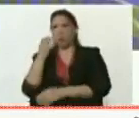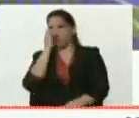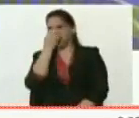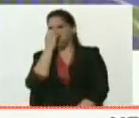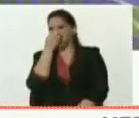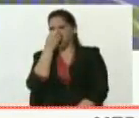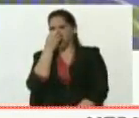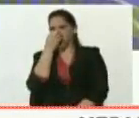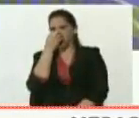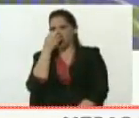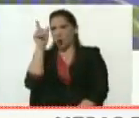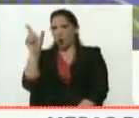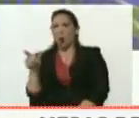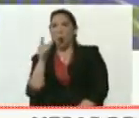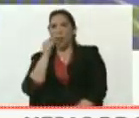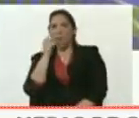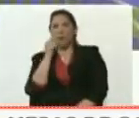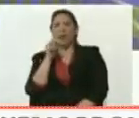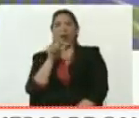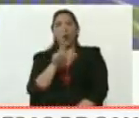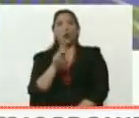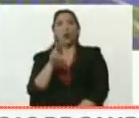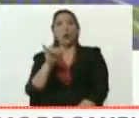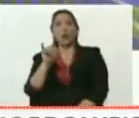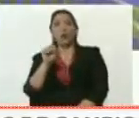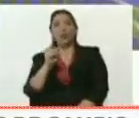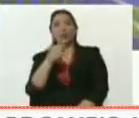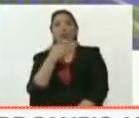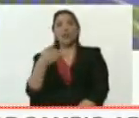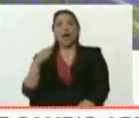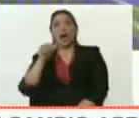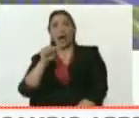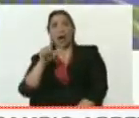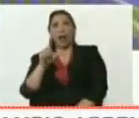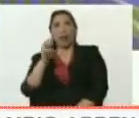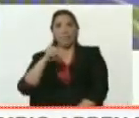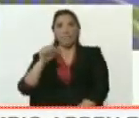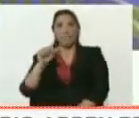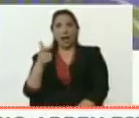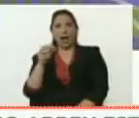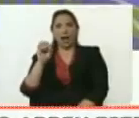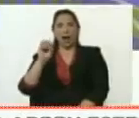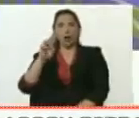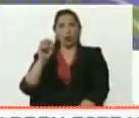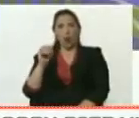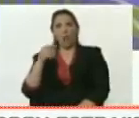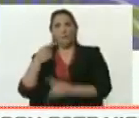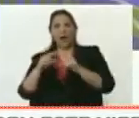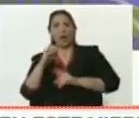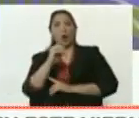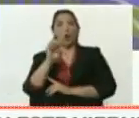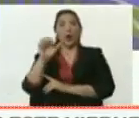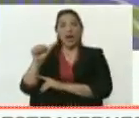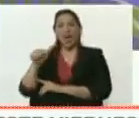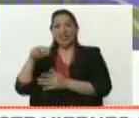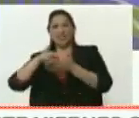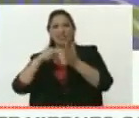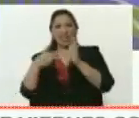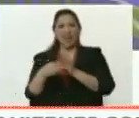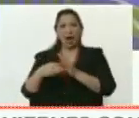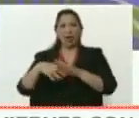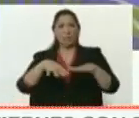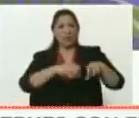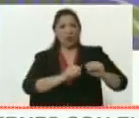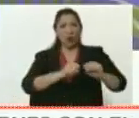Luis Almagro desde la OEA. Lo que ha significado la OEA para los pueblos de nuestro continente, invasiones, golpes de